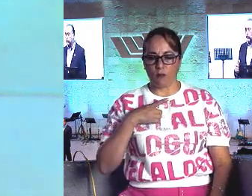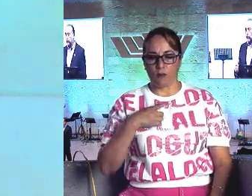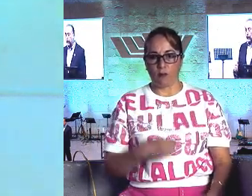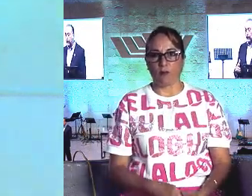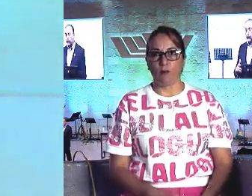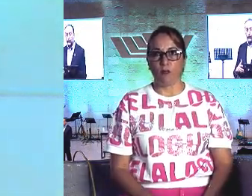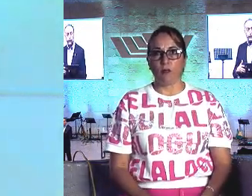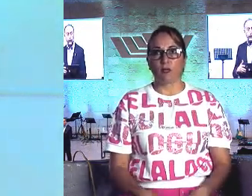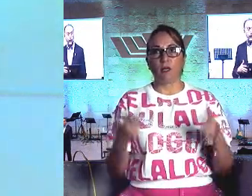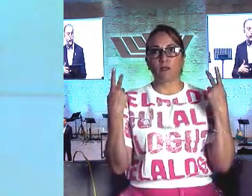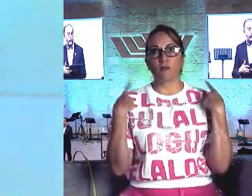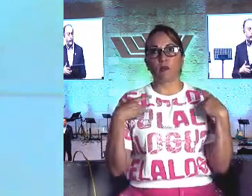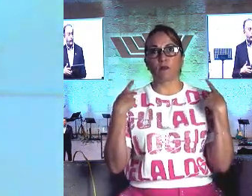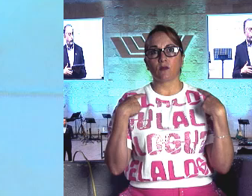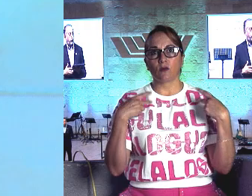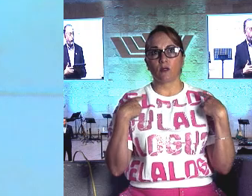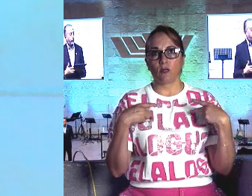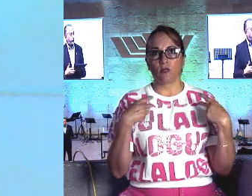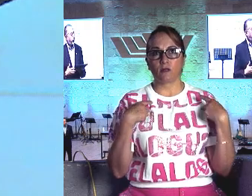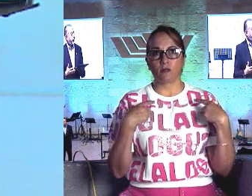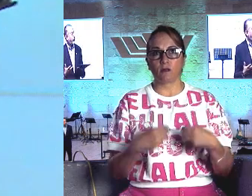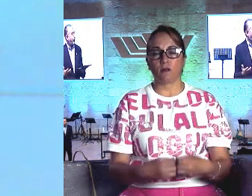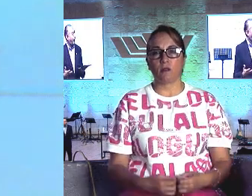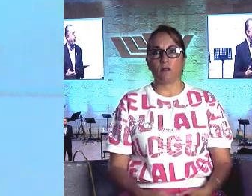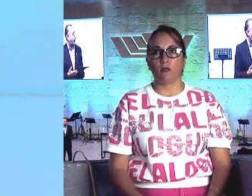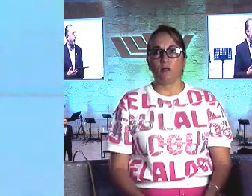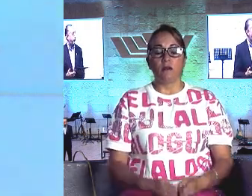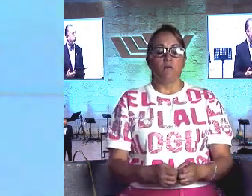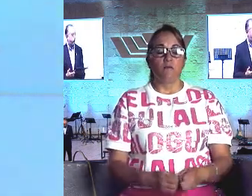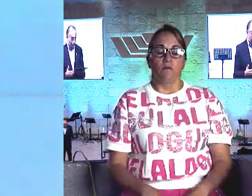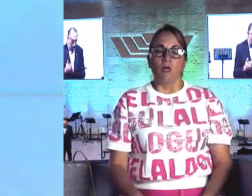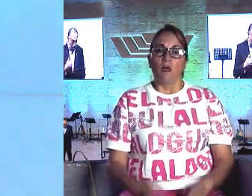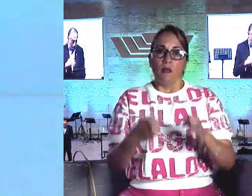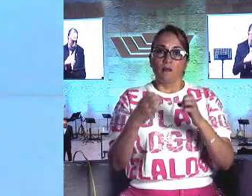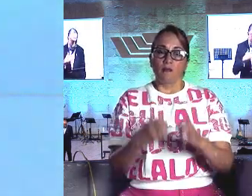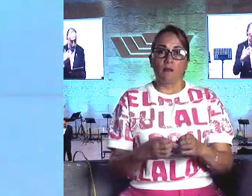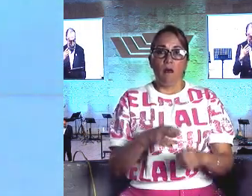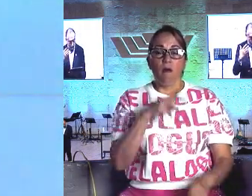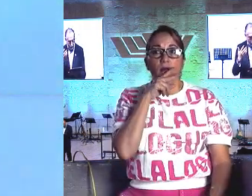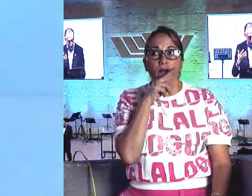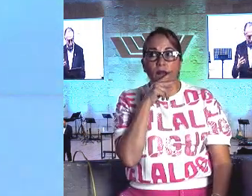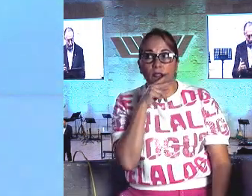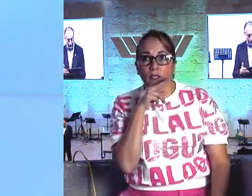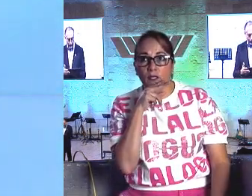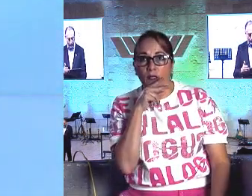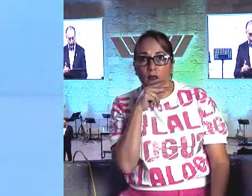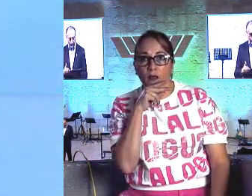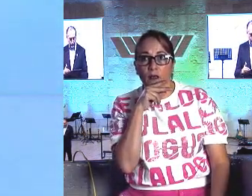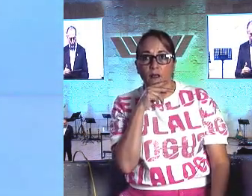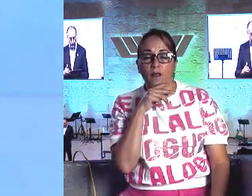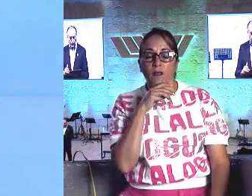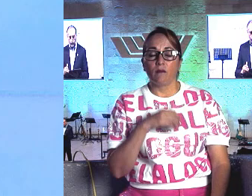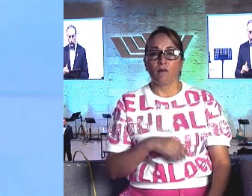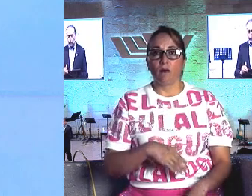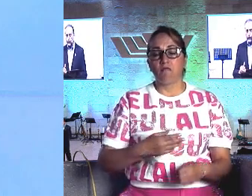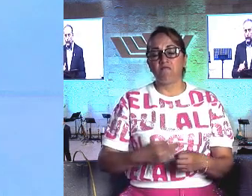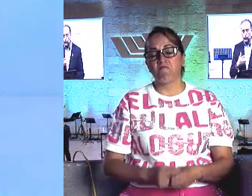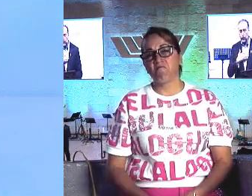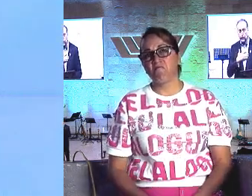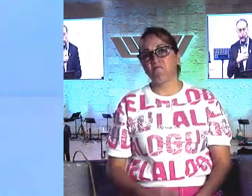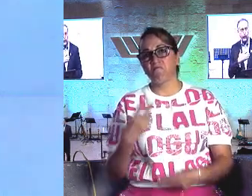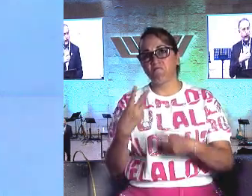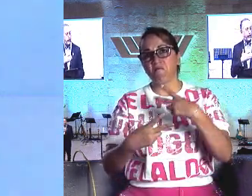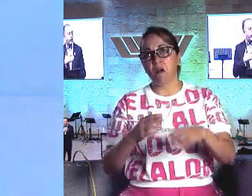que la gente pues vive afligida, pero la aflicción va más allá. Porque una persona